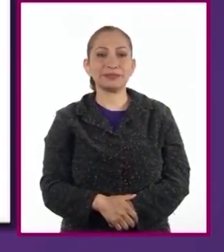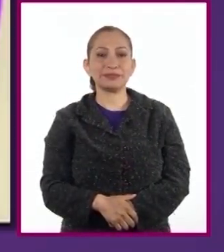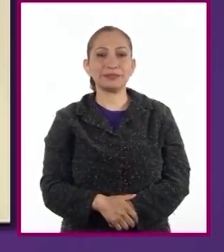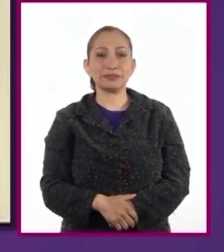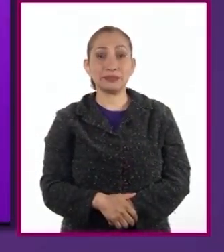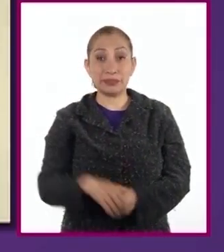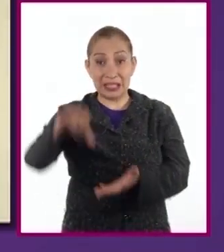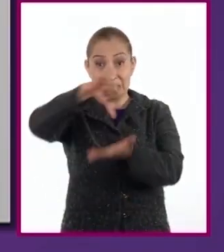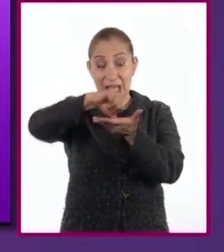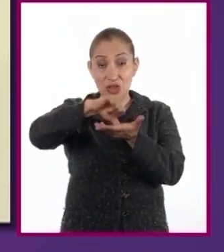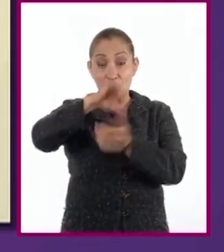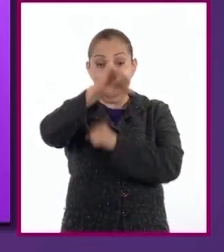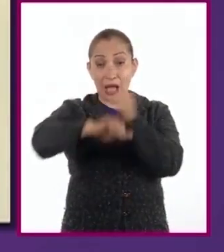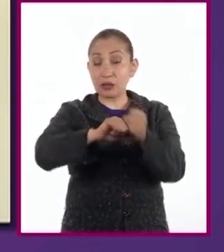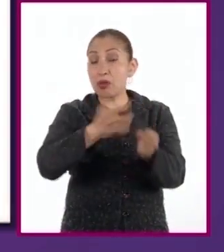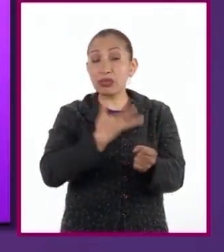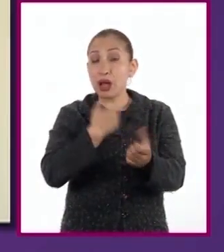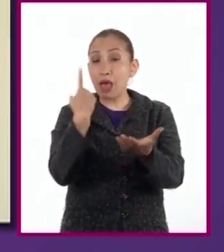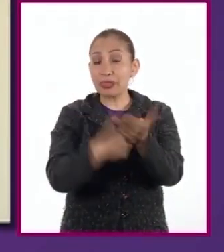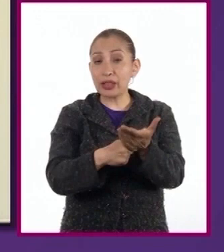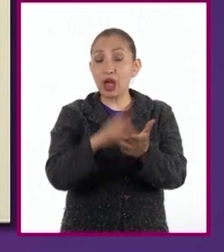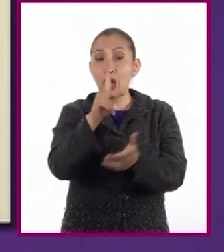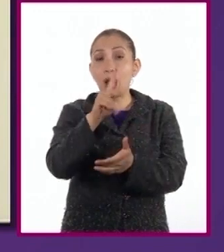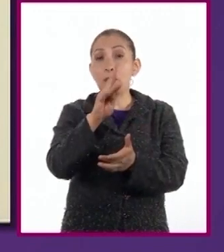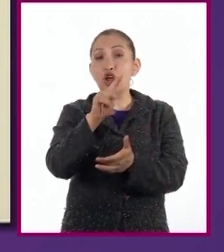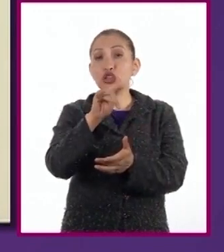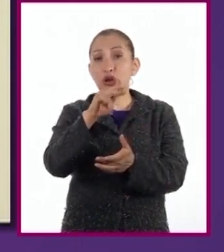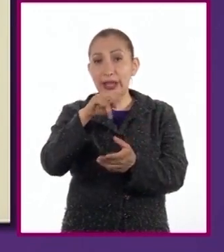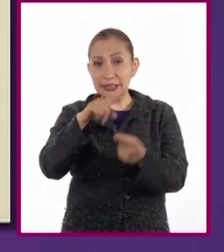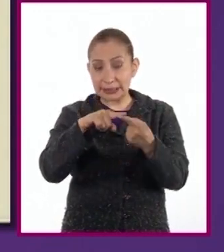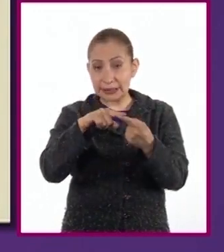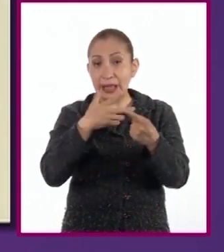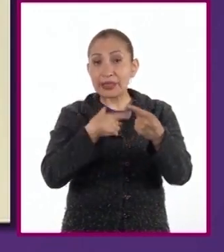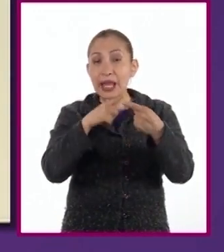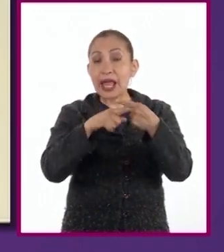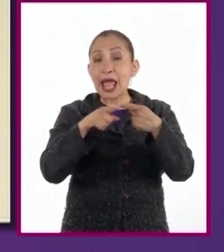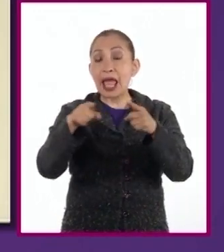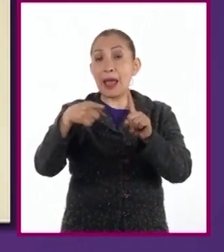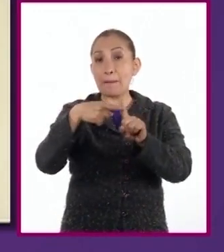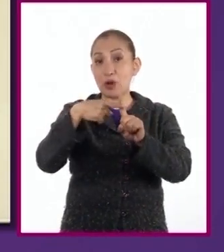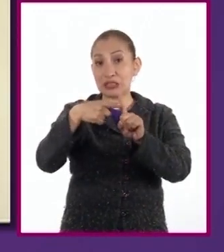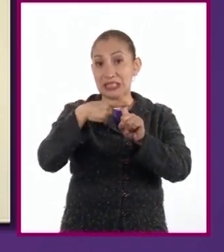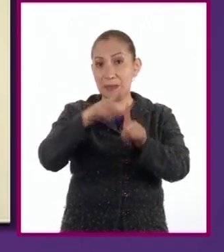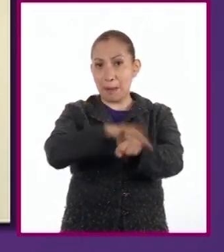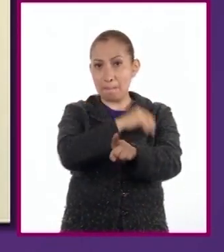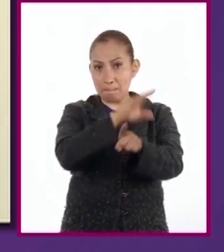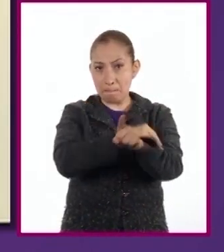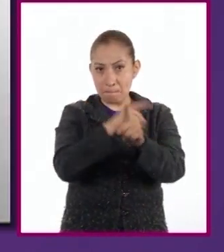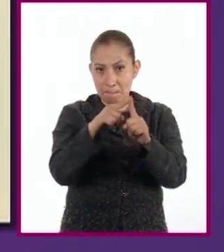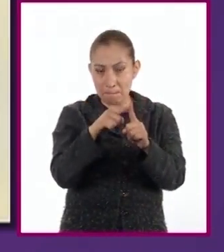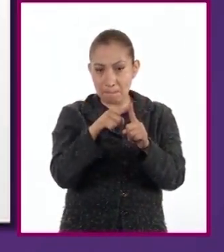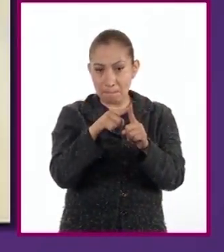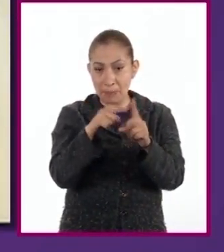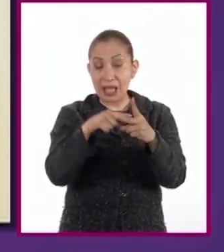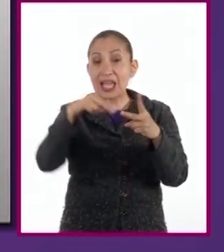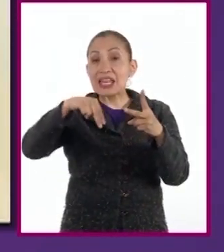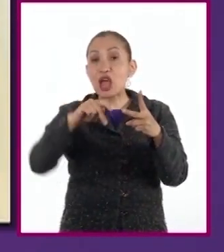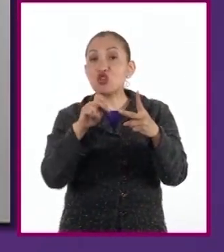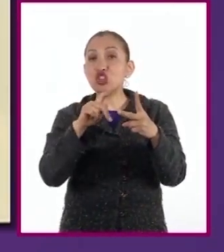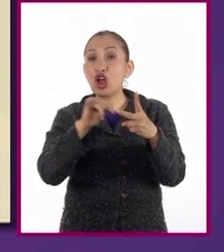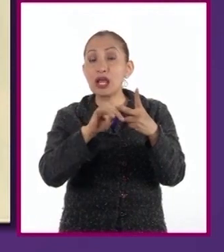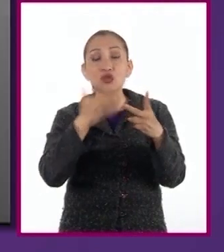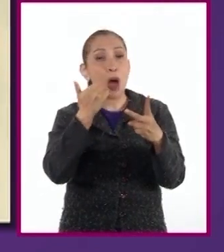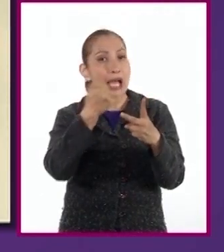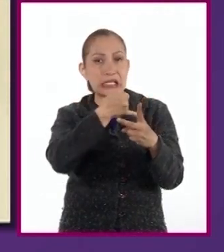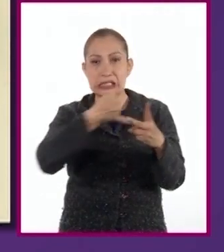El núcleo del átomo está constituido por protones, que tienen carga eléctrica positiva, y neutrones,